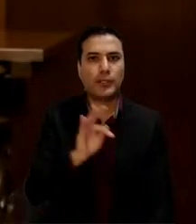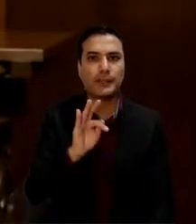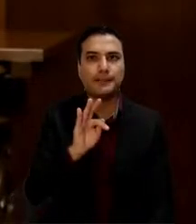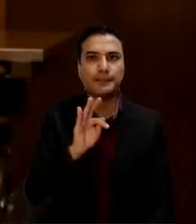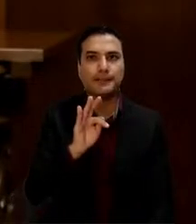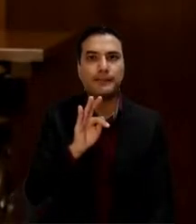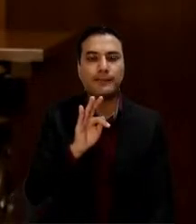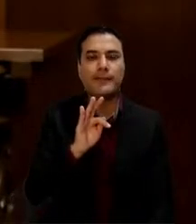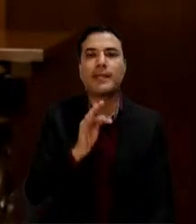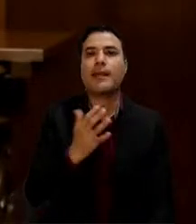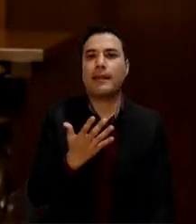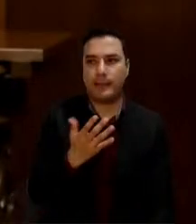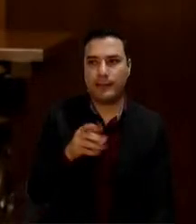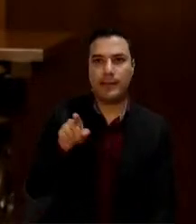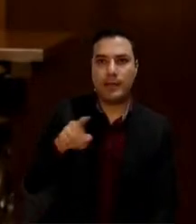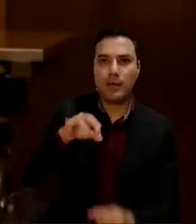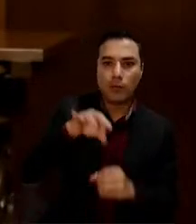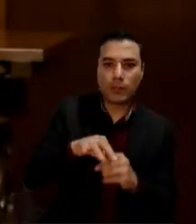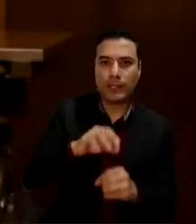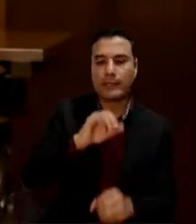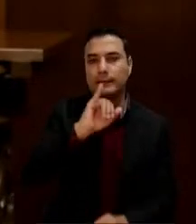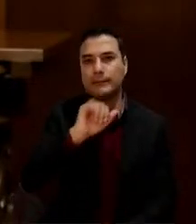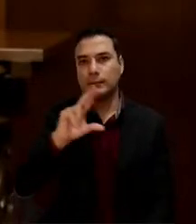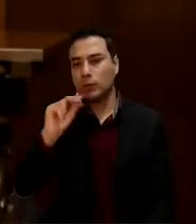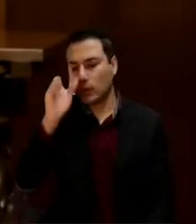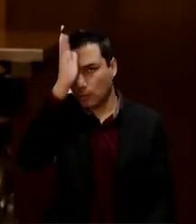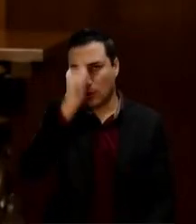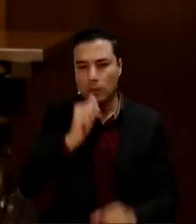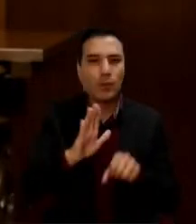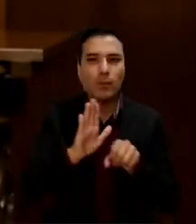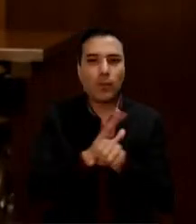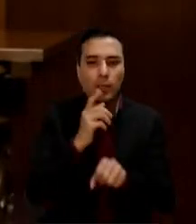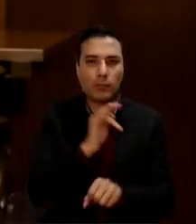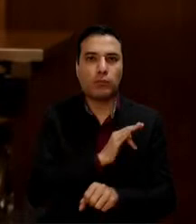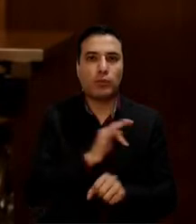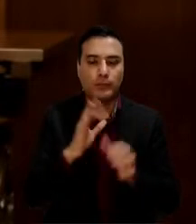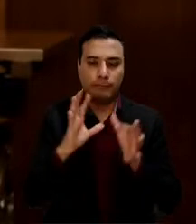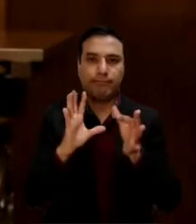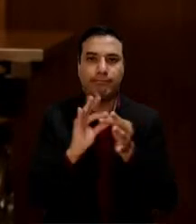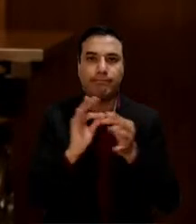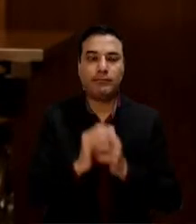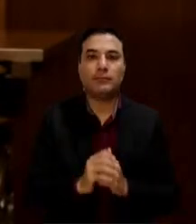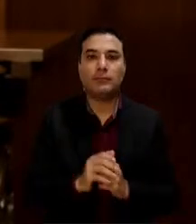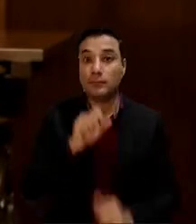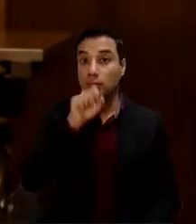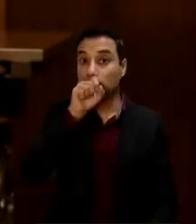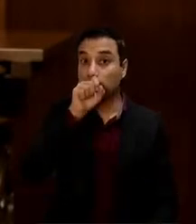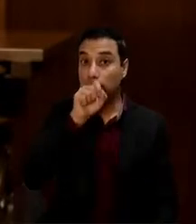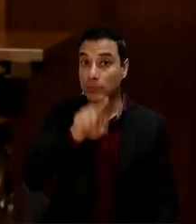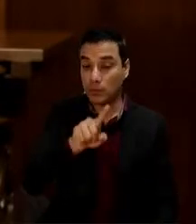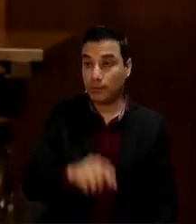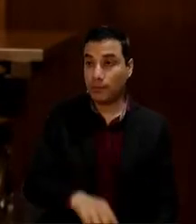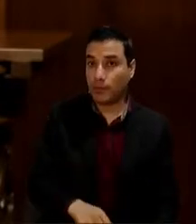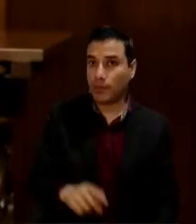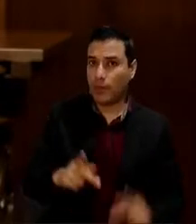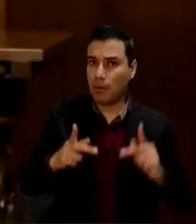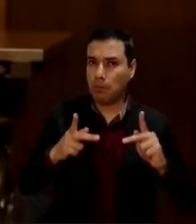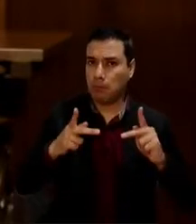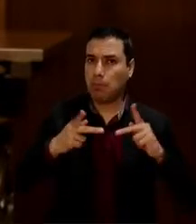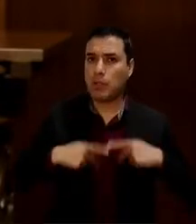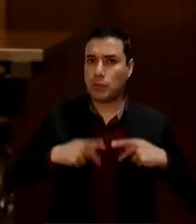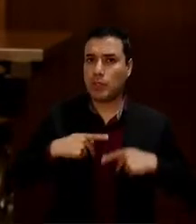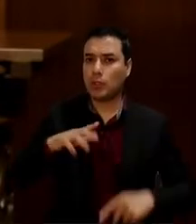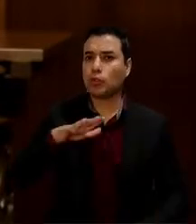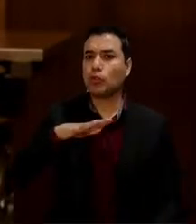cuales está a favor o en contra del mismo, expresando, por supuesto, la postura de la ciudadanía que